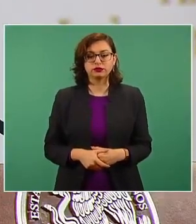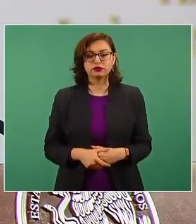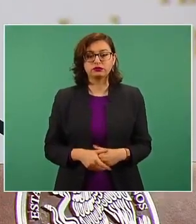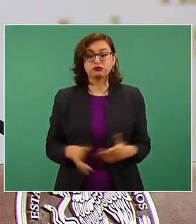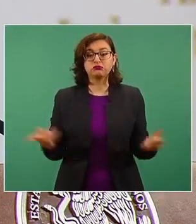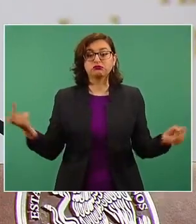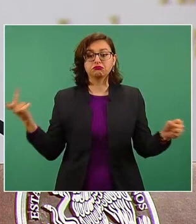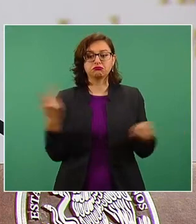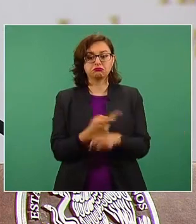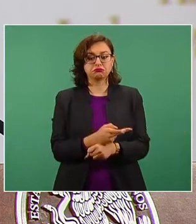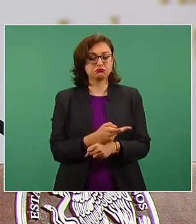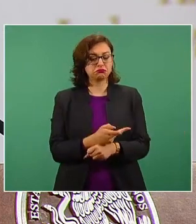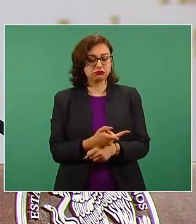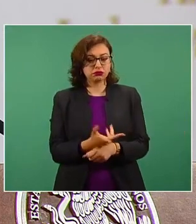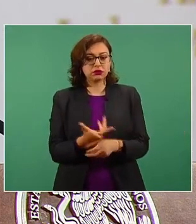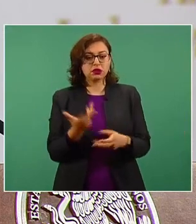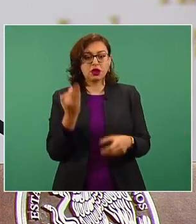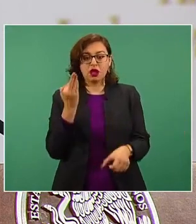rezagados